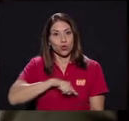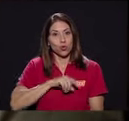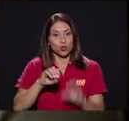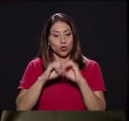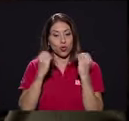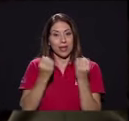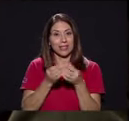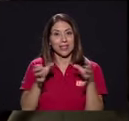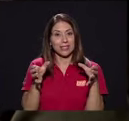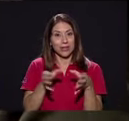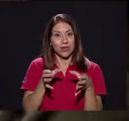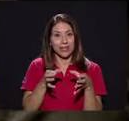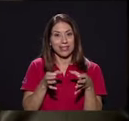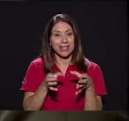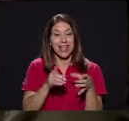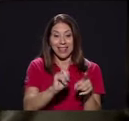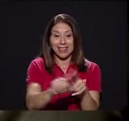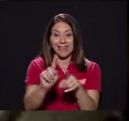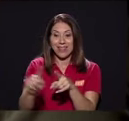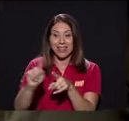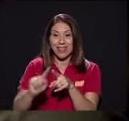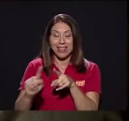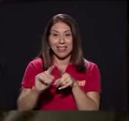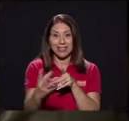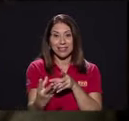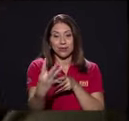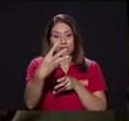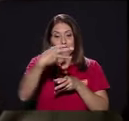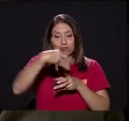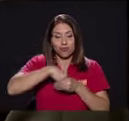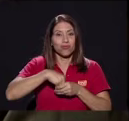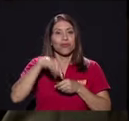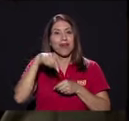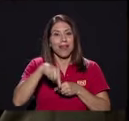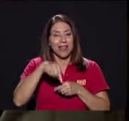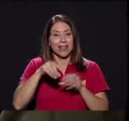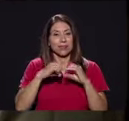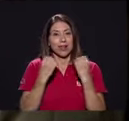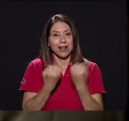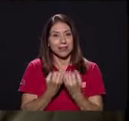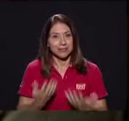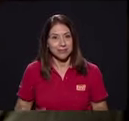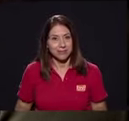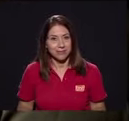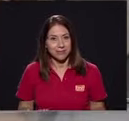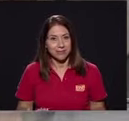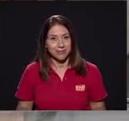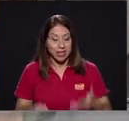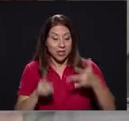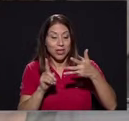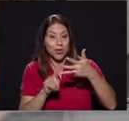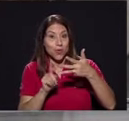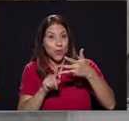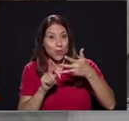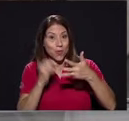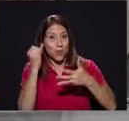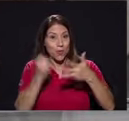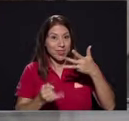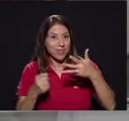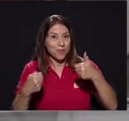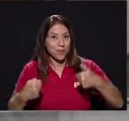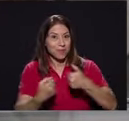organizaciones, incorporar estos mecanismos de co-creación también en las organizaciones. Sí. Y lo último, que eso se